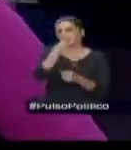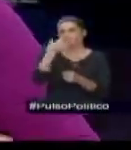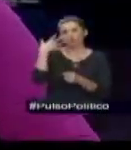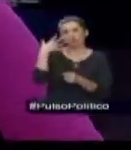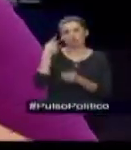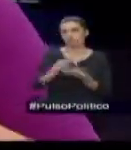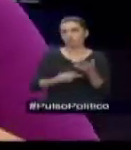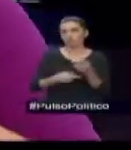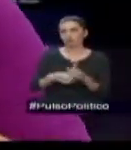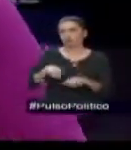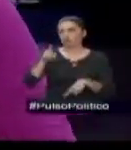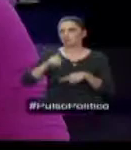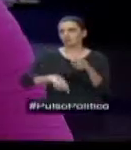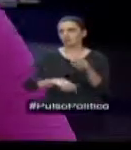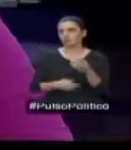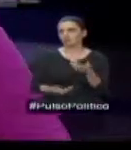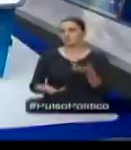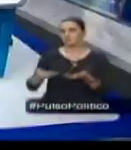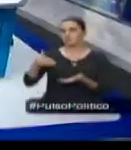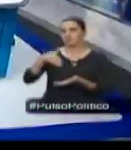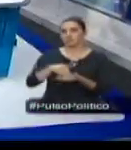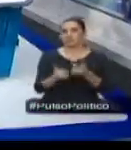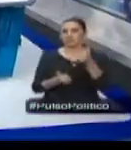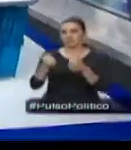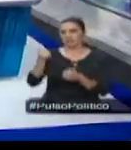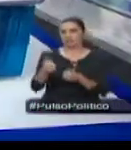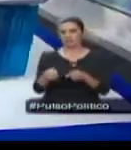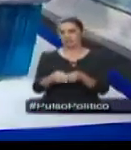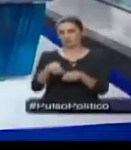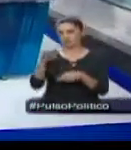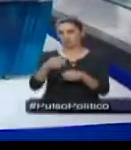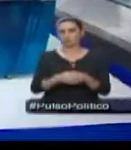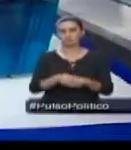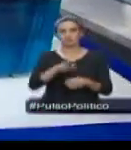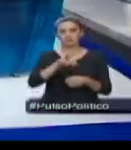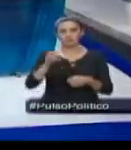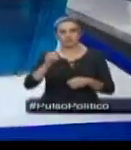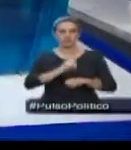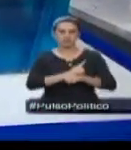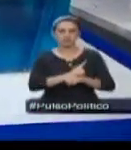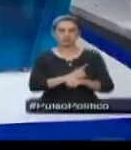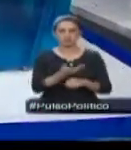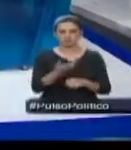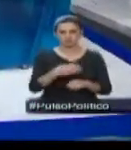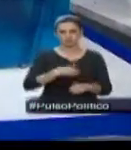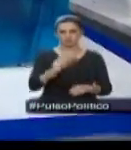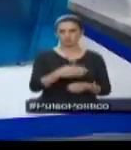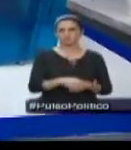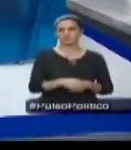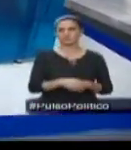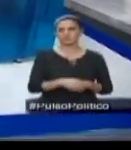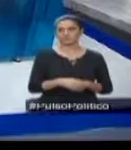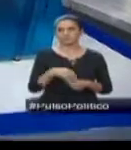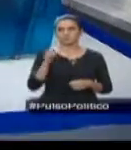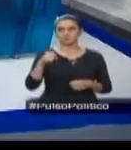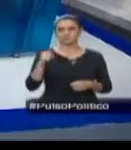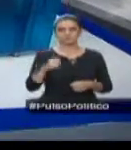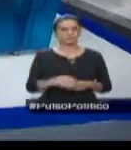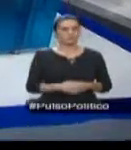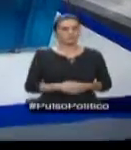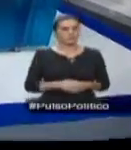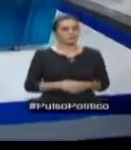quispe que tampoco podría volver a ser de los dos con relación a lo que dice verónica arias si los dos ustedes